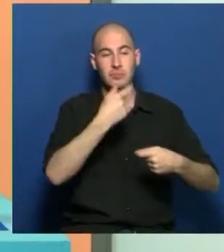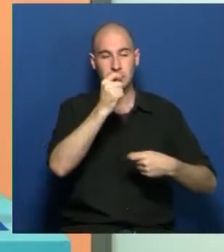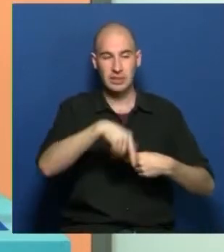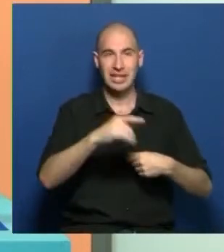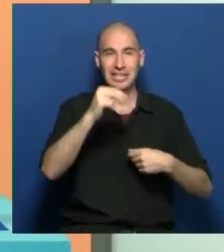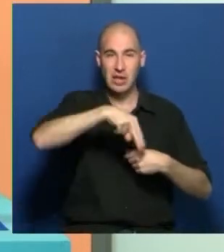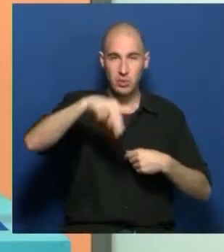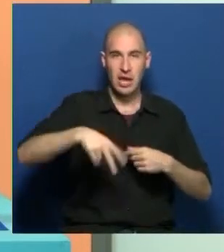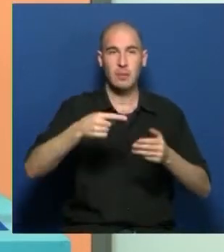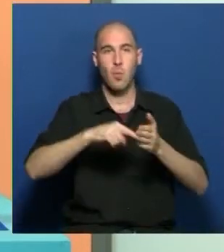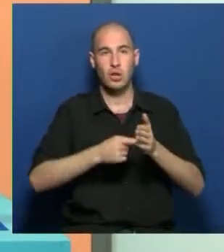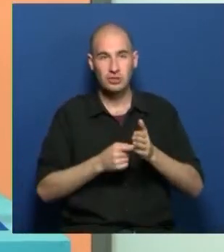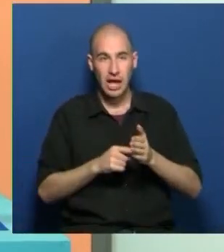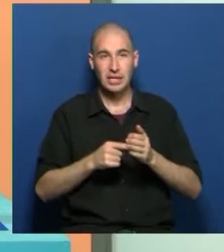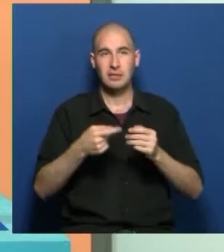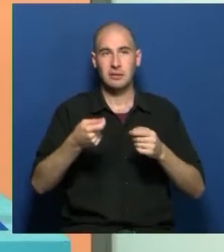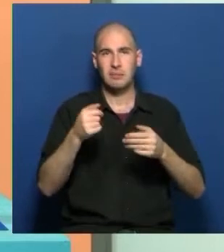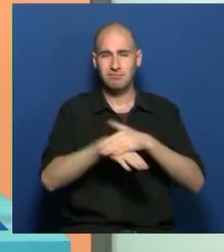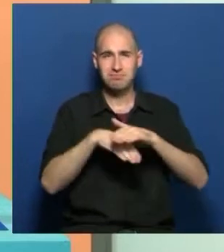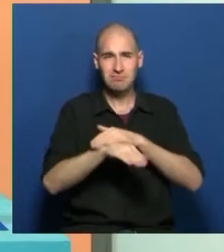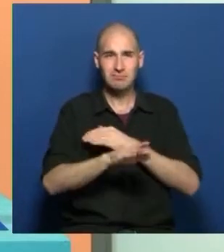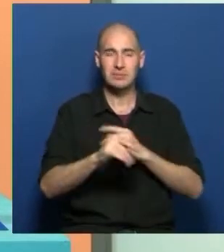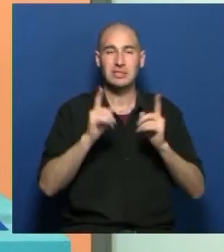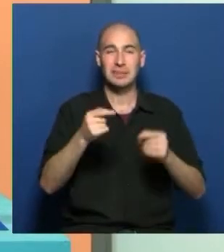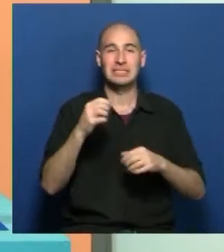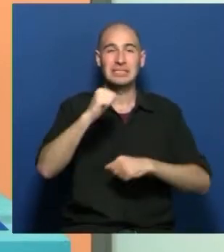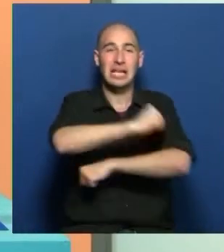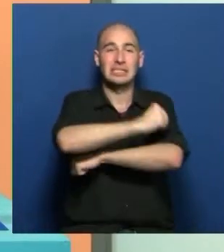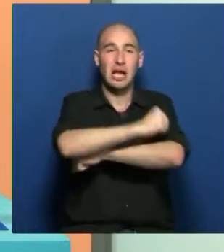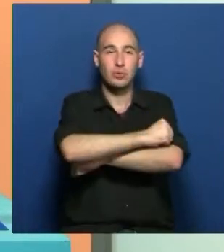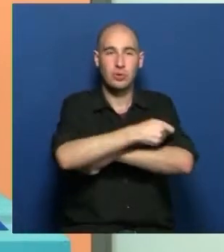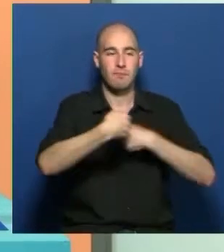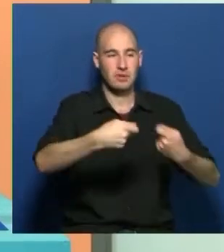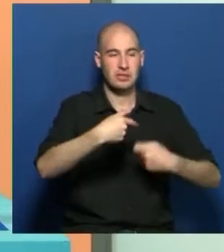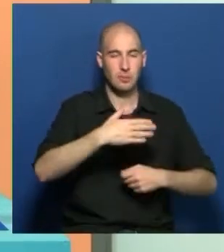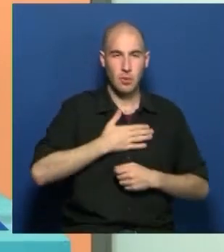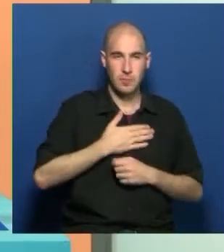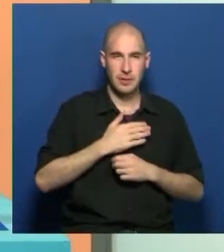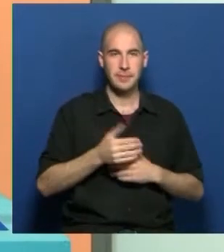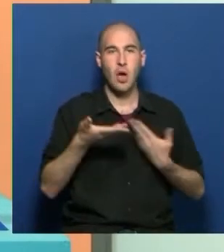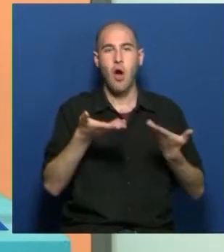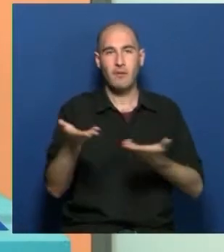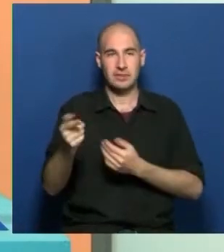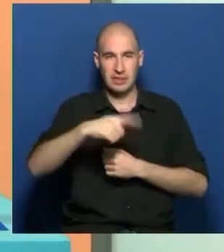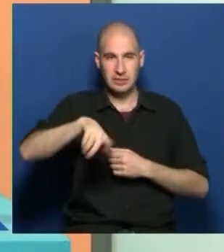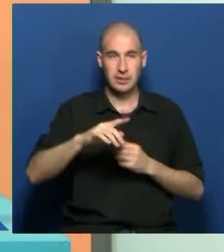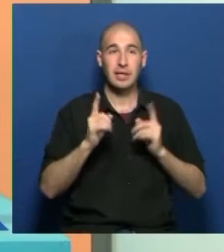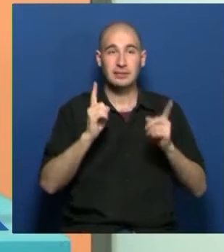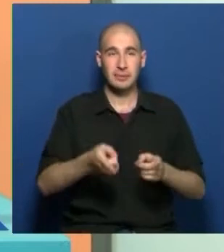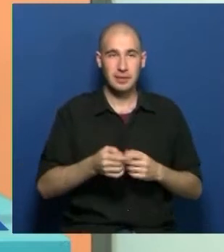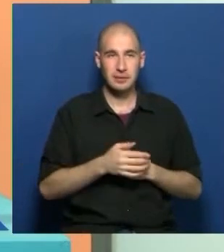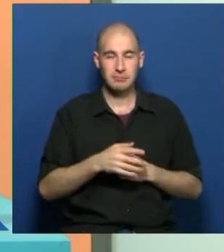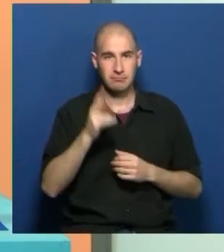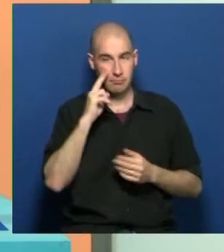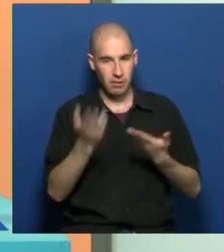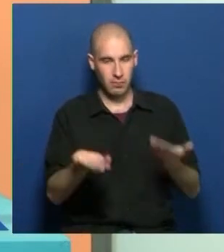todo Neuquén, Buenos Aires, que están metiendo mucho, y Santa Cruz para financiarse. Van a estar ofreciendo eso. Y sobre todo cuando empiezo a